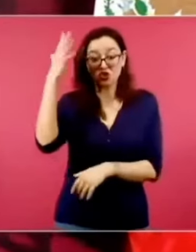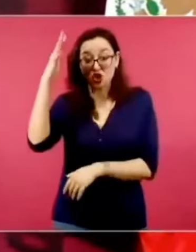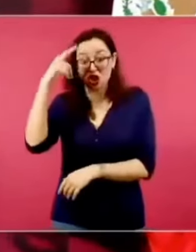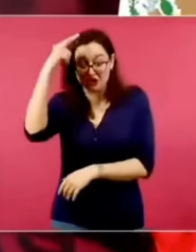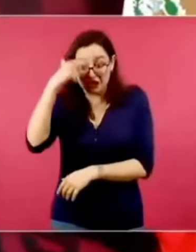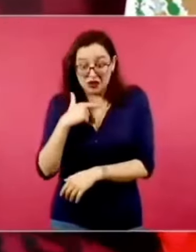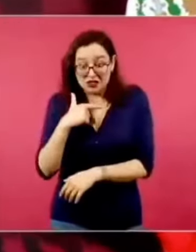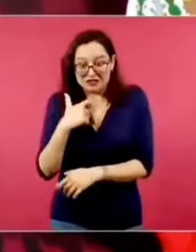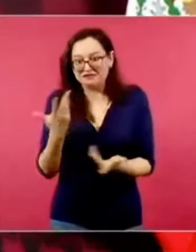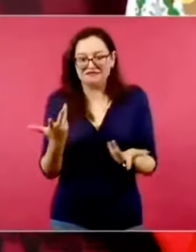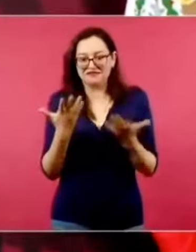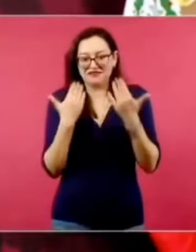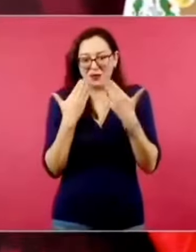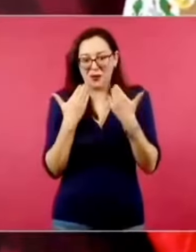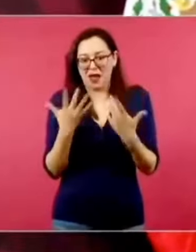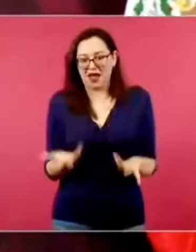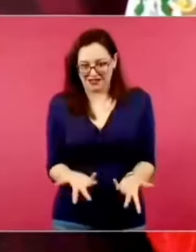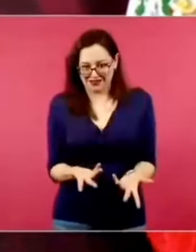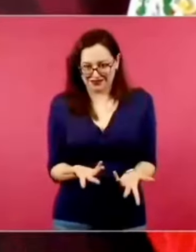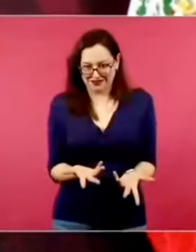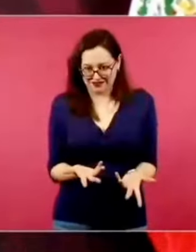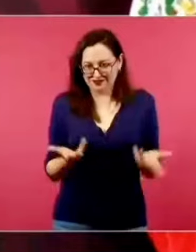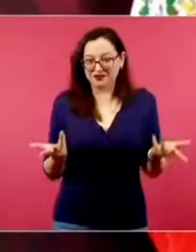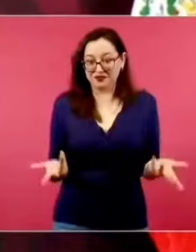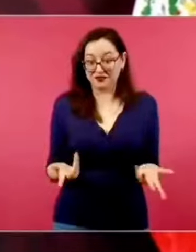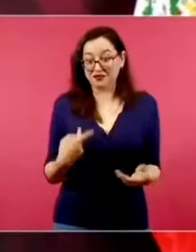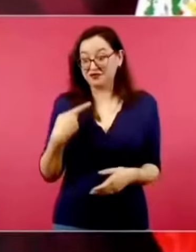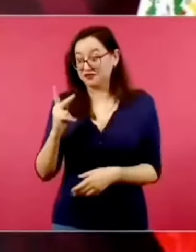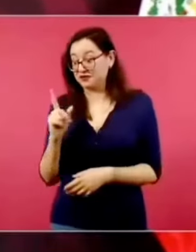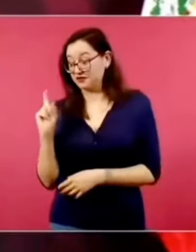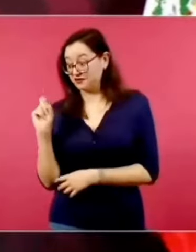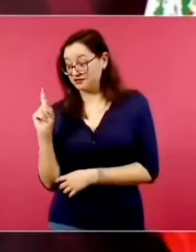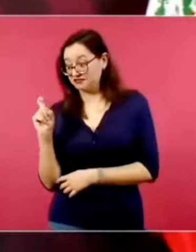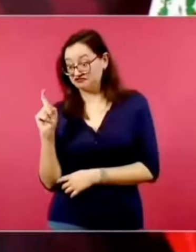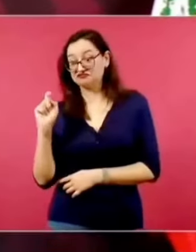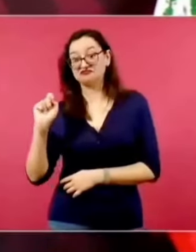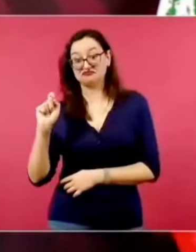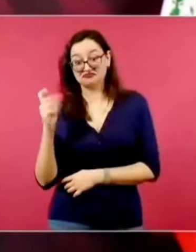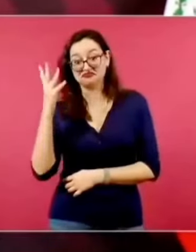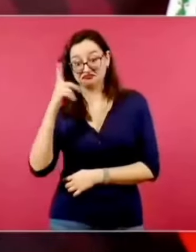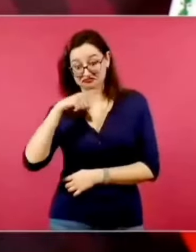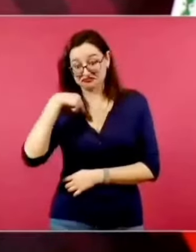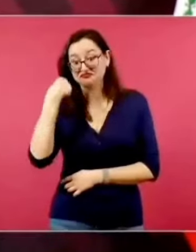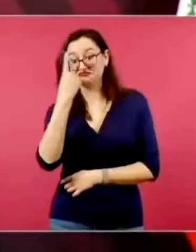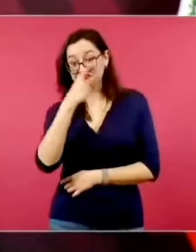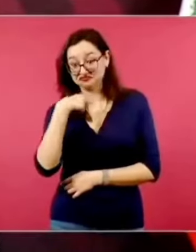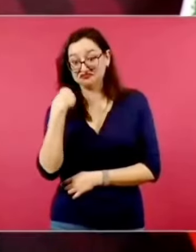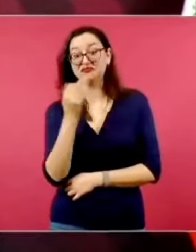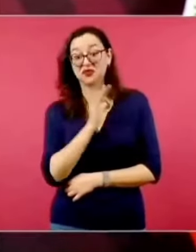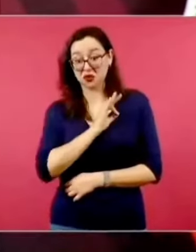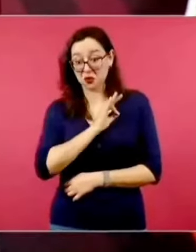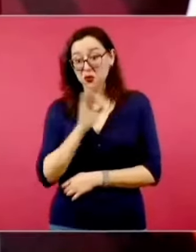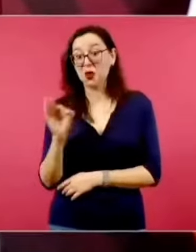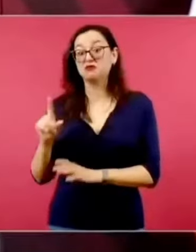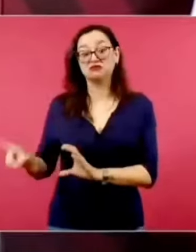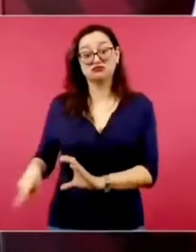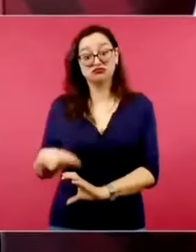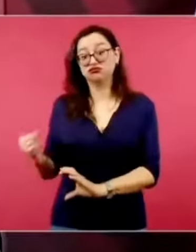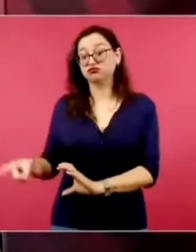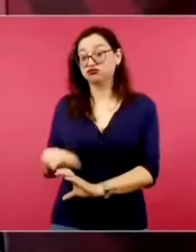agua las hidroeléctricas pueden estar generando energía todo el tiempo